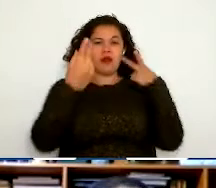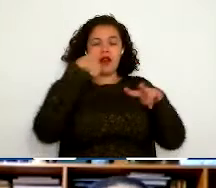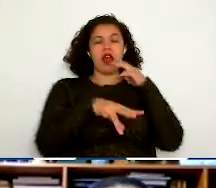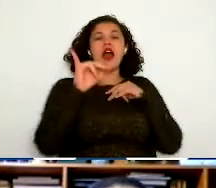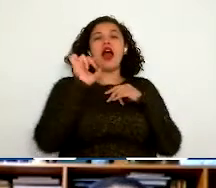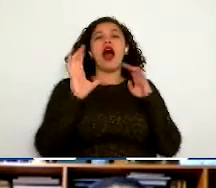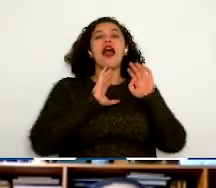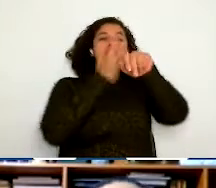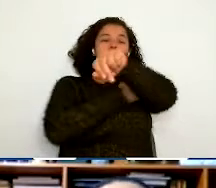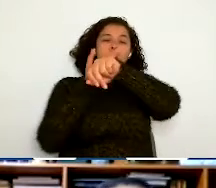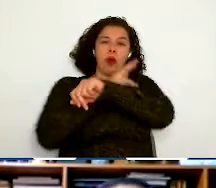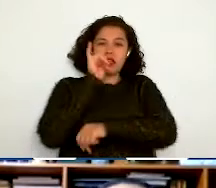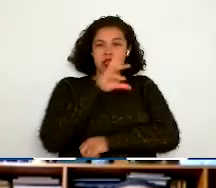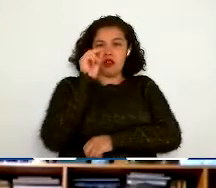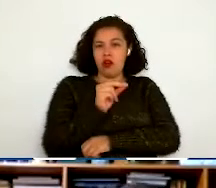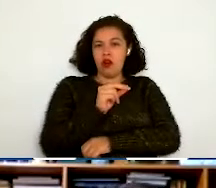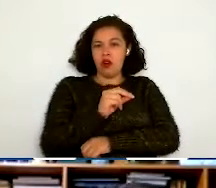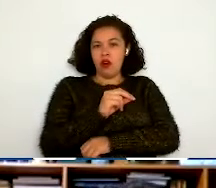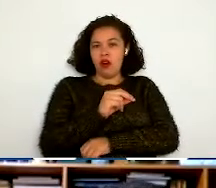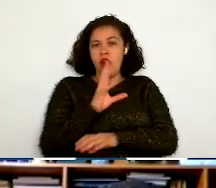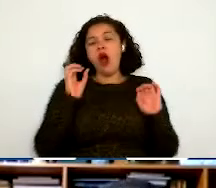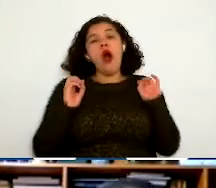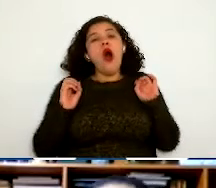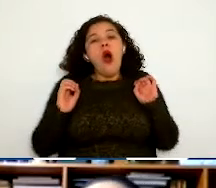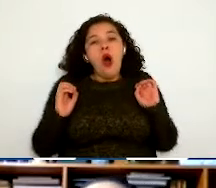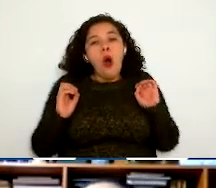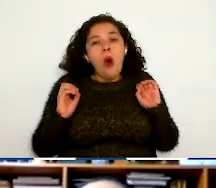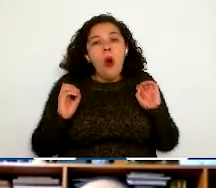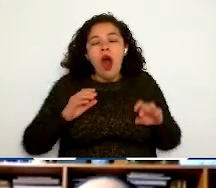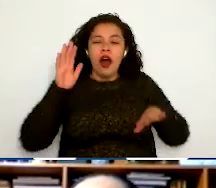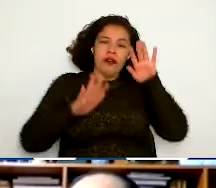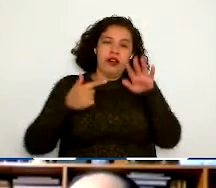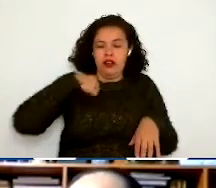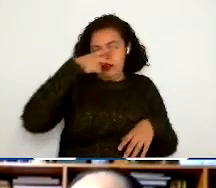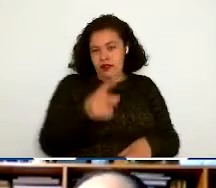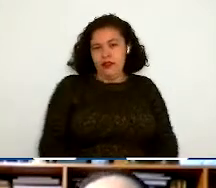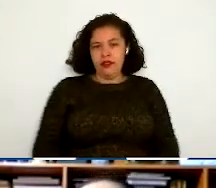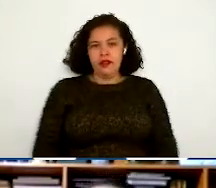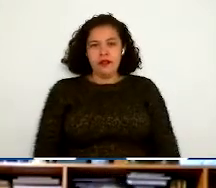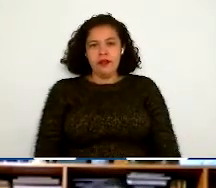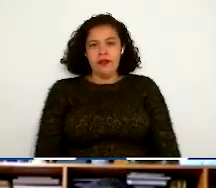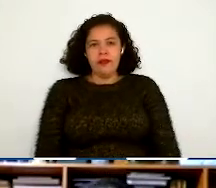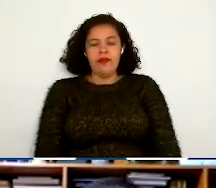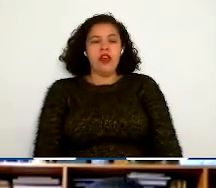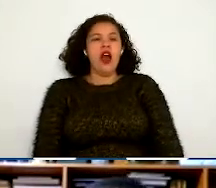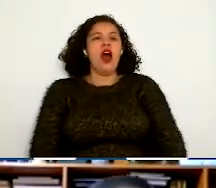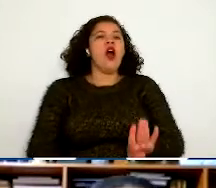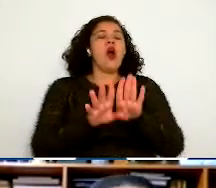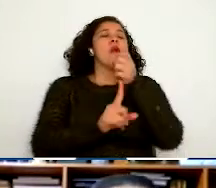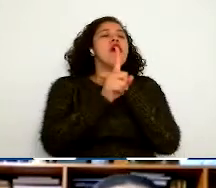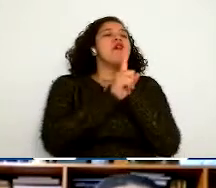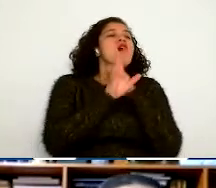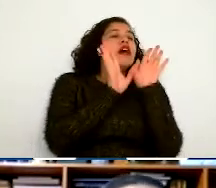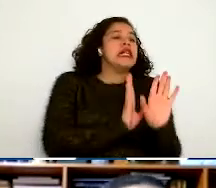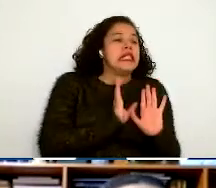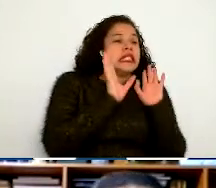está solucionando o no. O solamente estoy, ¿no? A veces les digo así, un poco como sobando el problema o la situación,